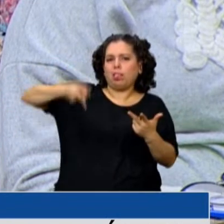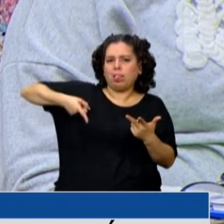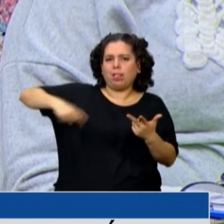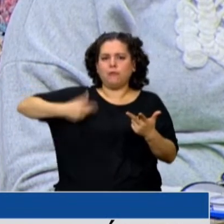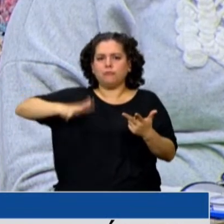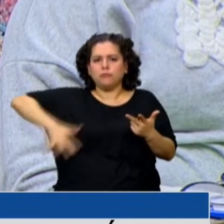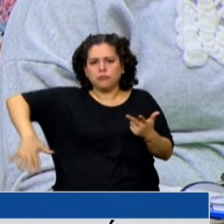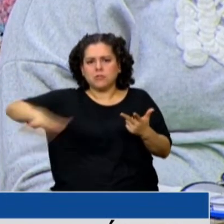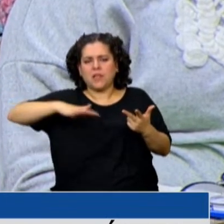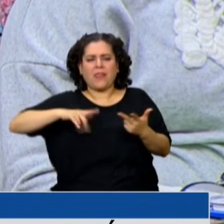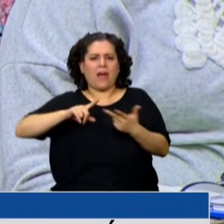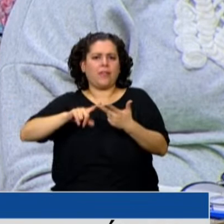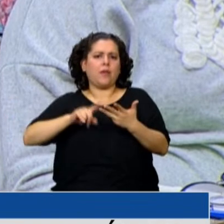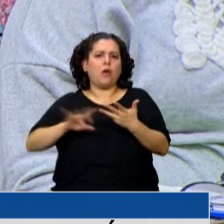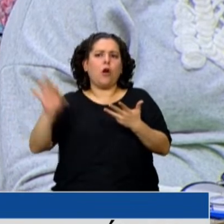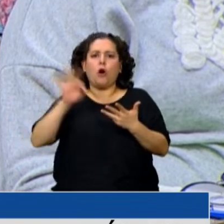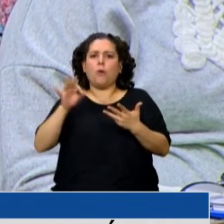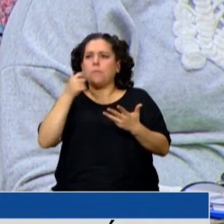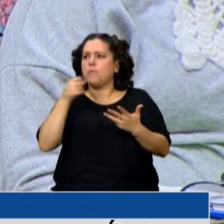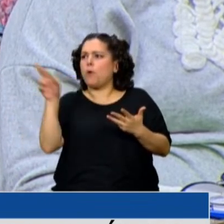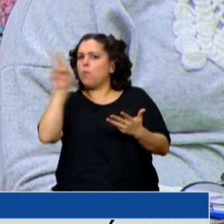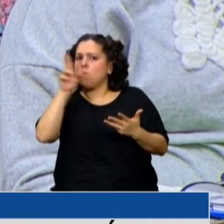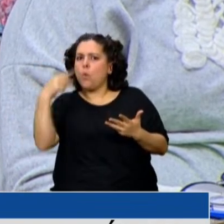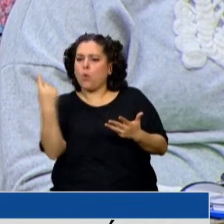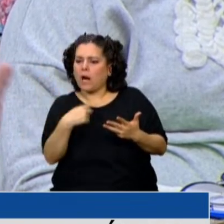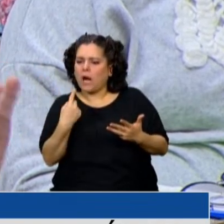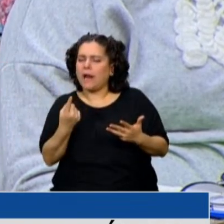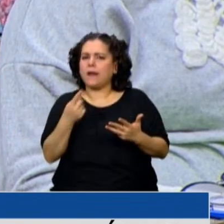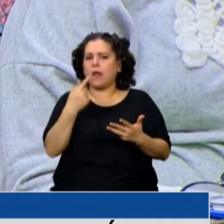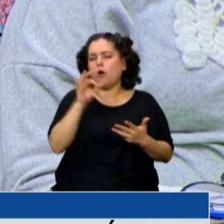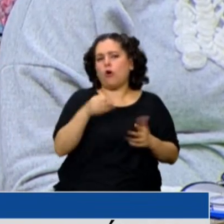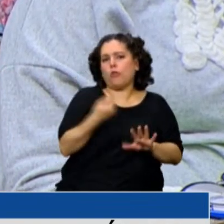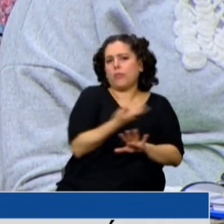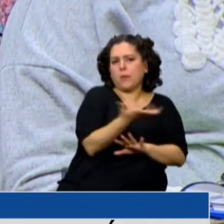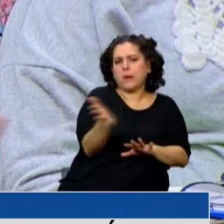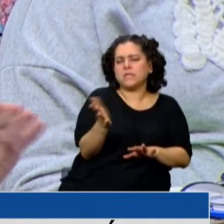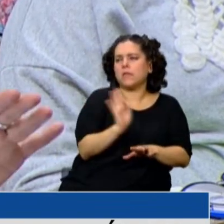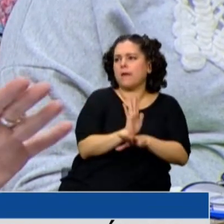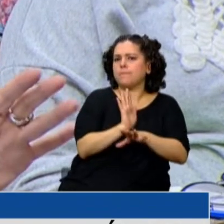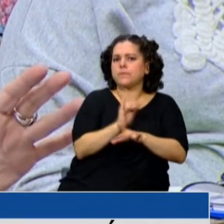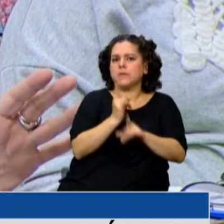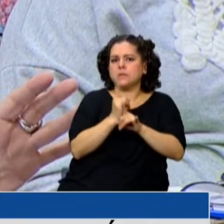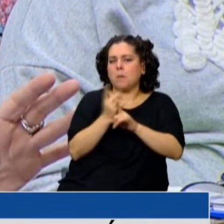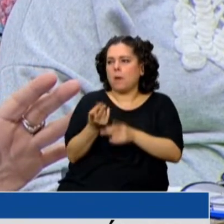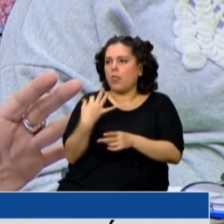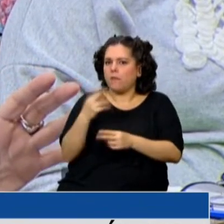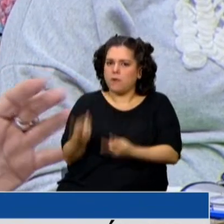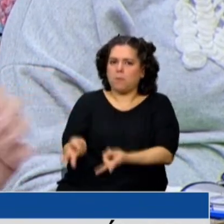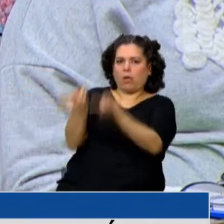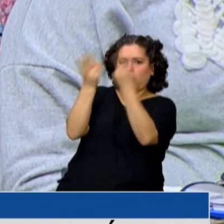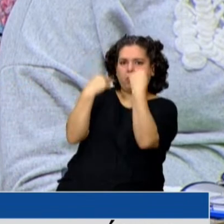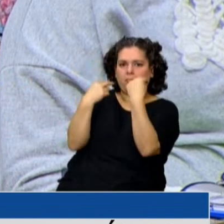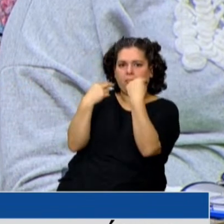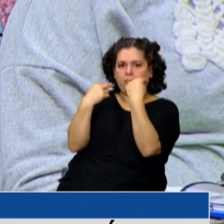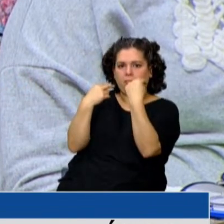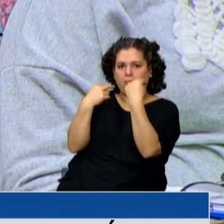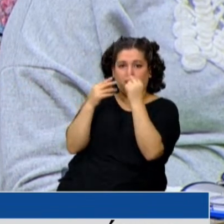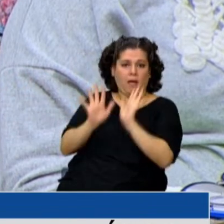socioculturales que nos coloca a las mujeres y a las diversidades en una situación de subordinación.